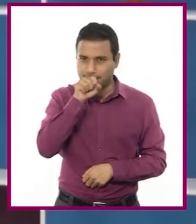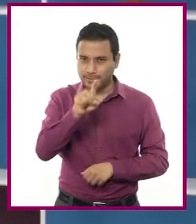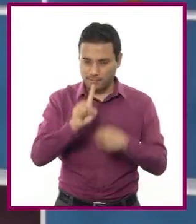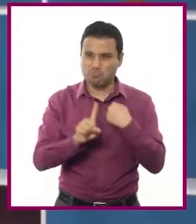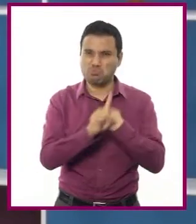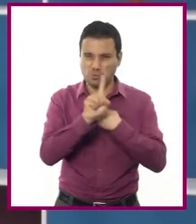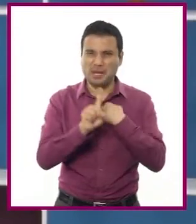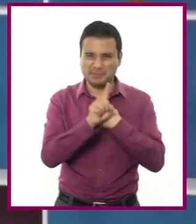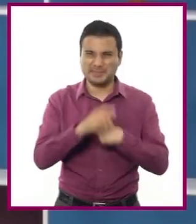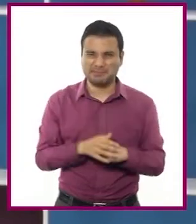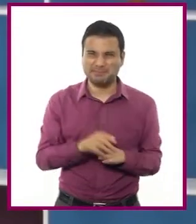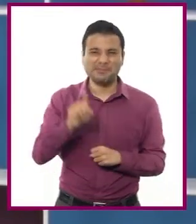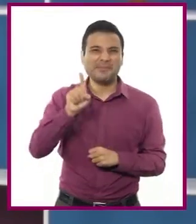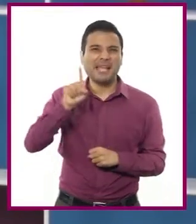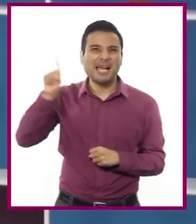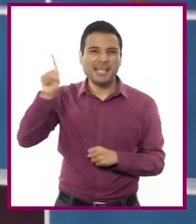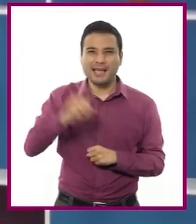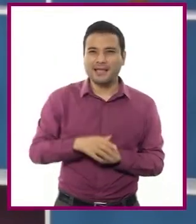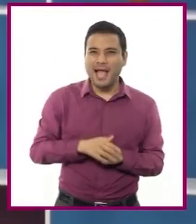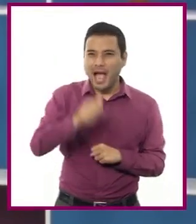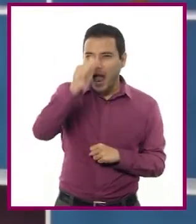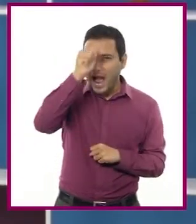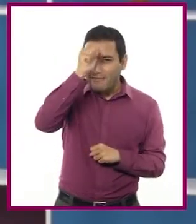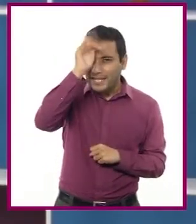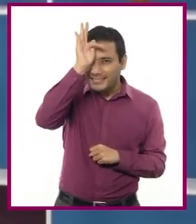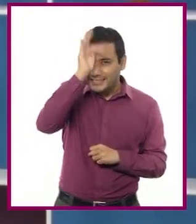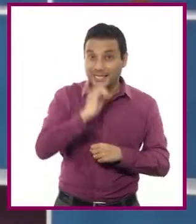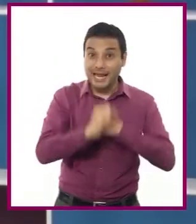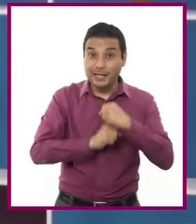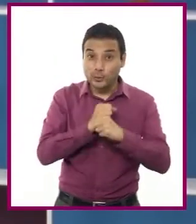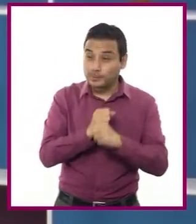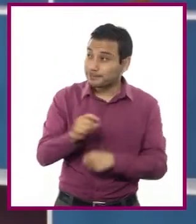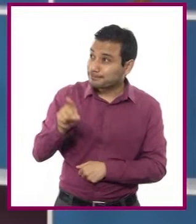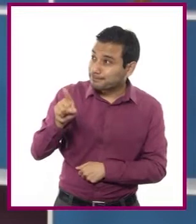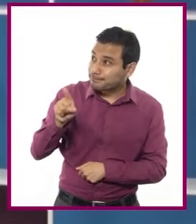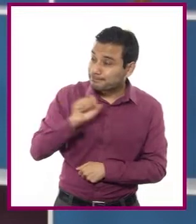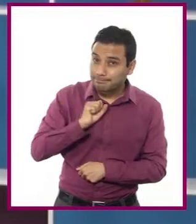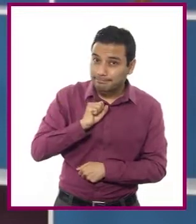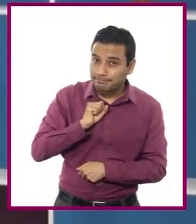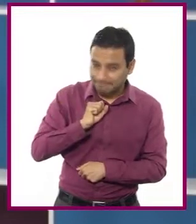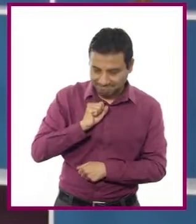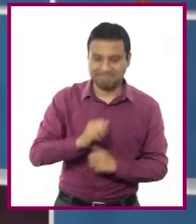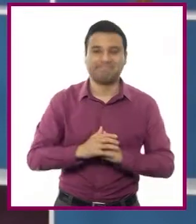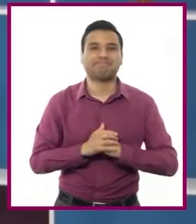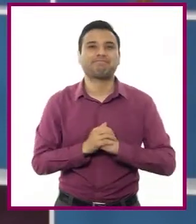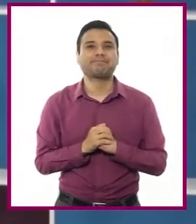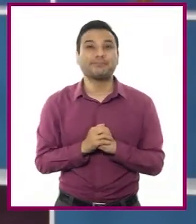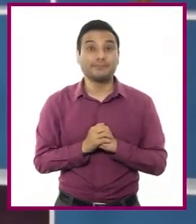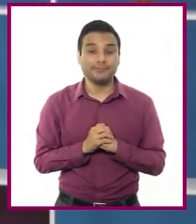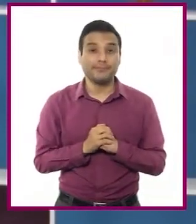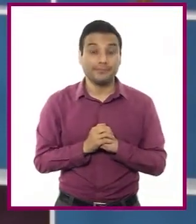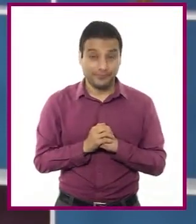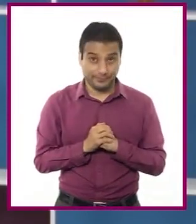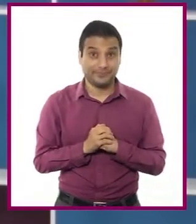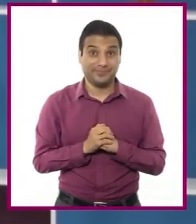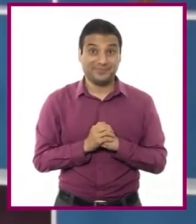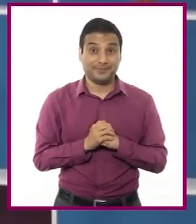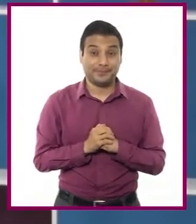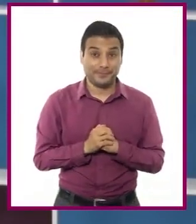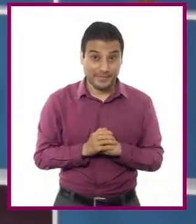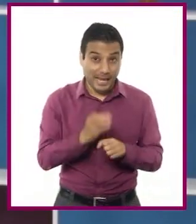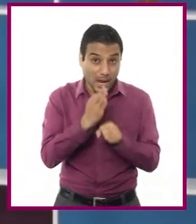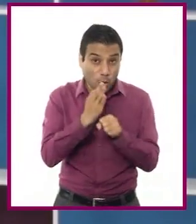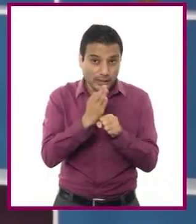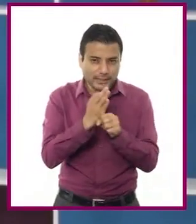Guerra de Afganistán, de 1978 a 1992. En ese contexto, el propósito